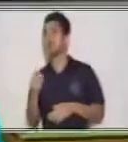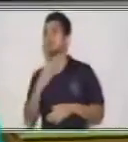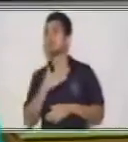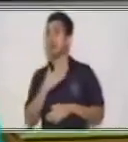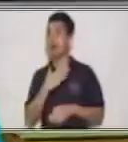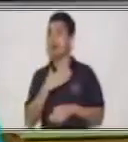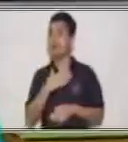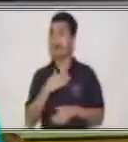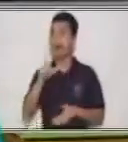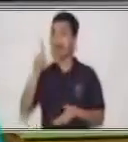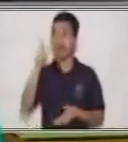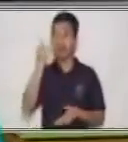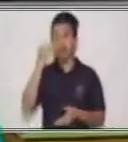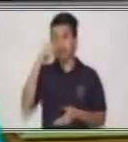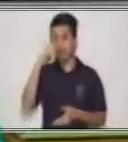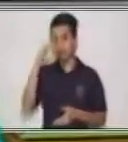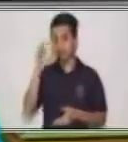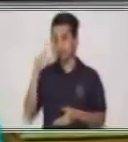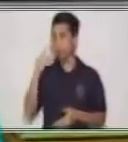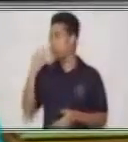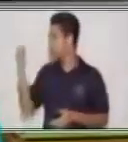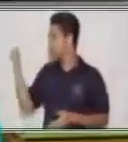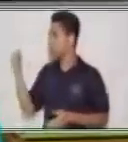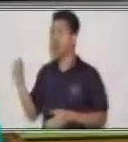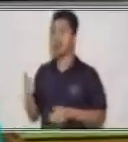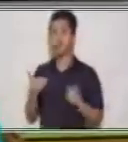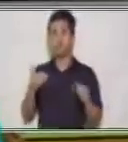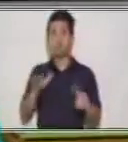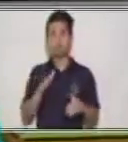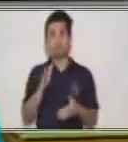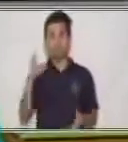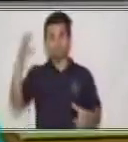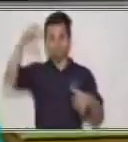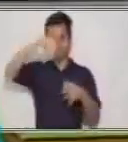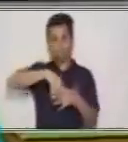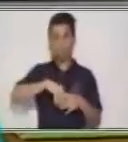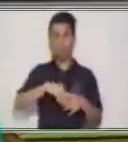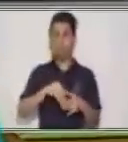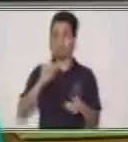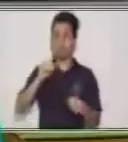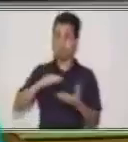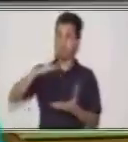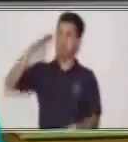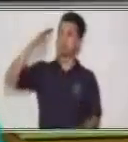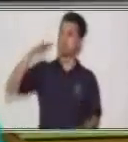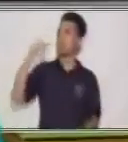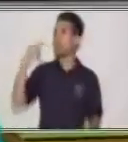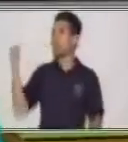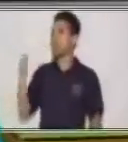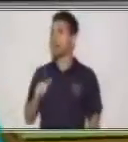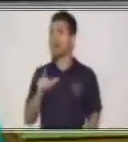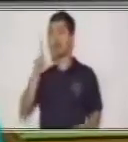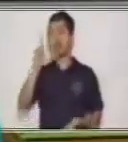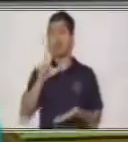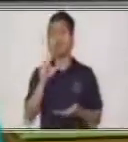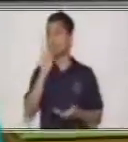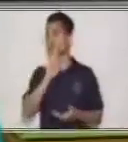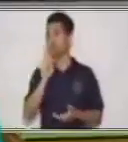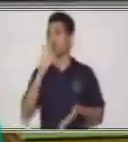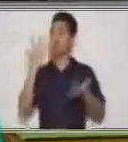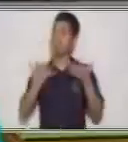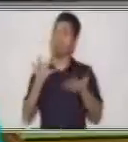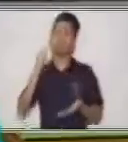más grande, posiblemente se mida no en litros sino en galones. Vamos a recordar también las medidas de